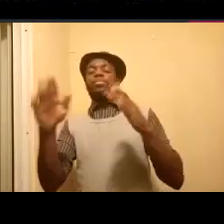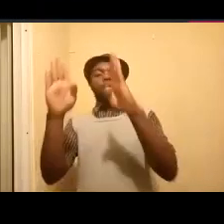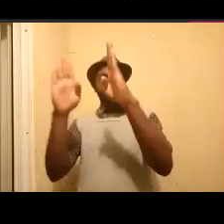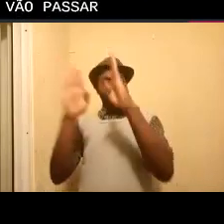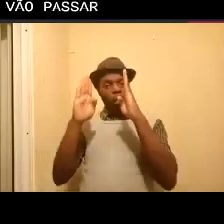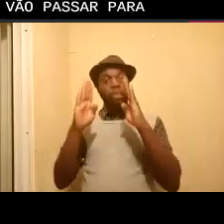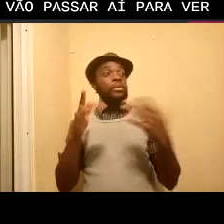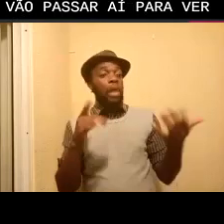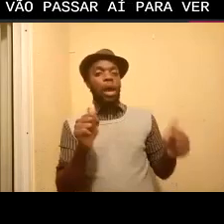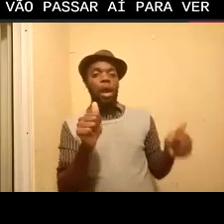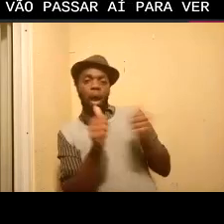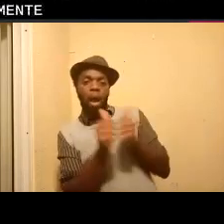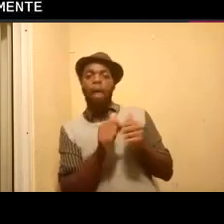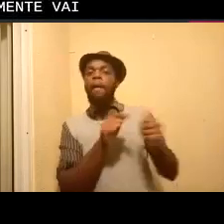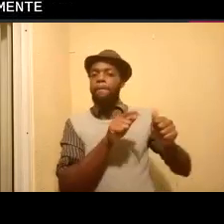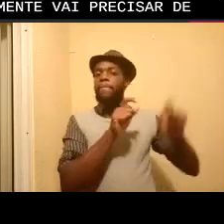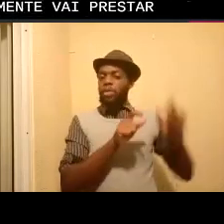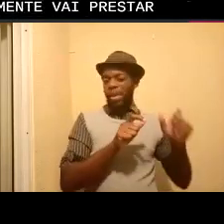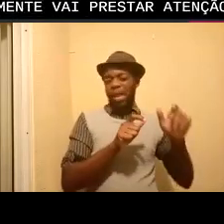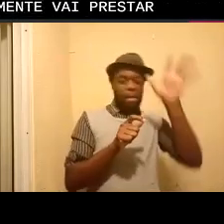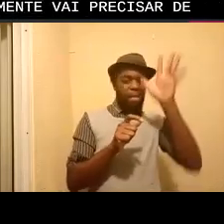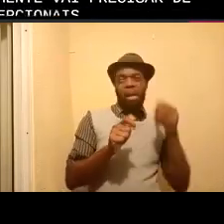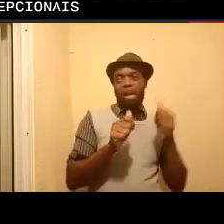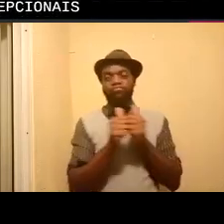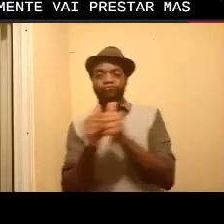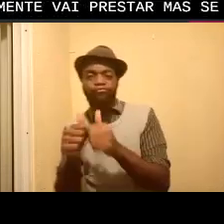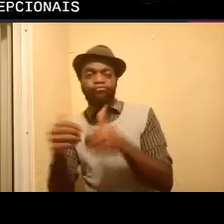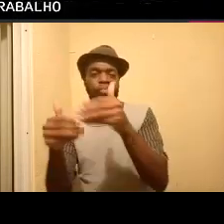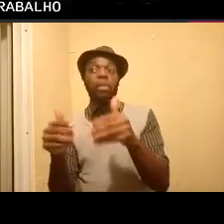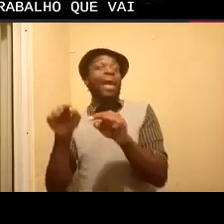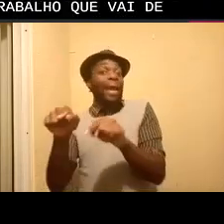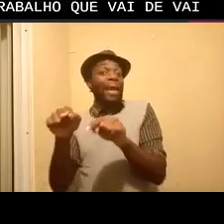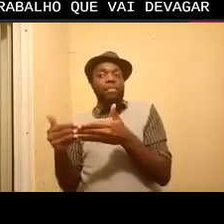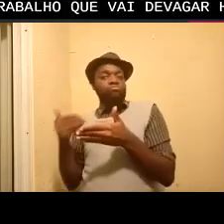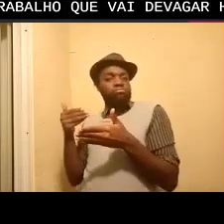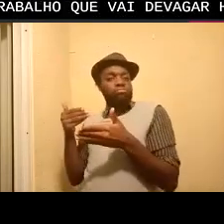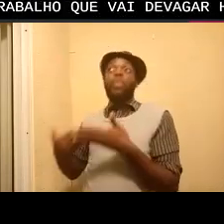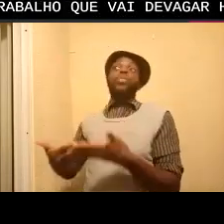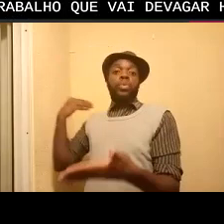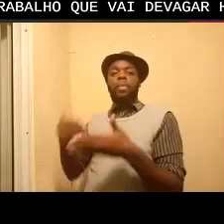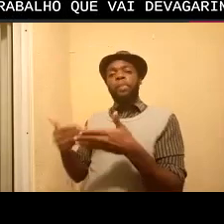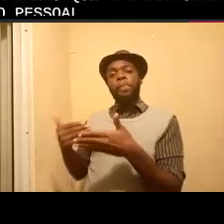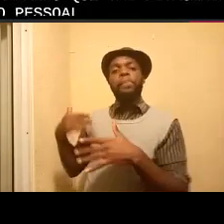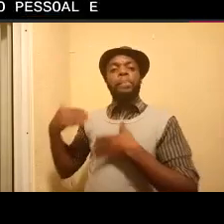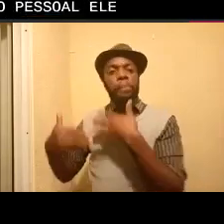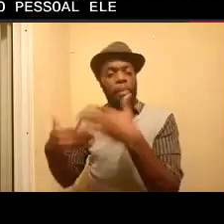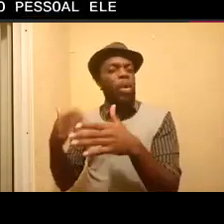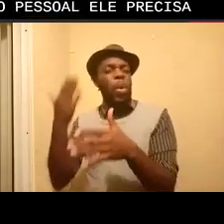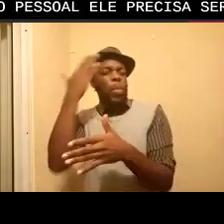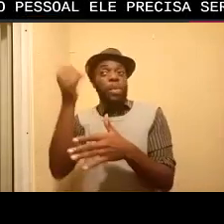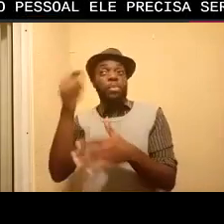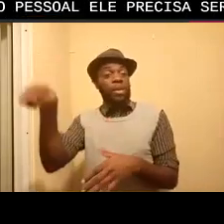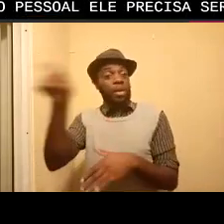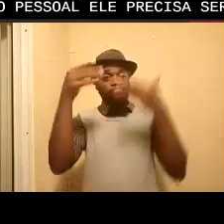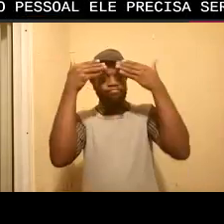necesiten anticoncepción. Pero es un trabajo que va poco a poco, porque incluso el personal necesita ser asesorado, porque